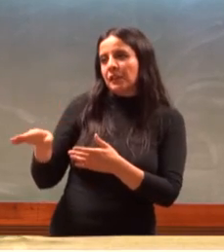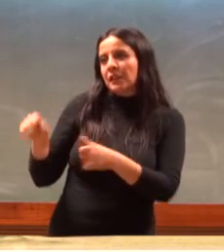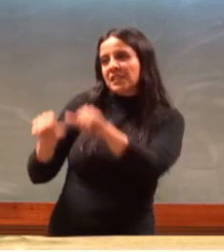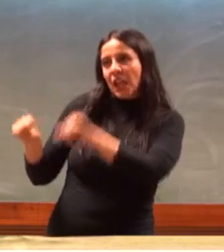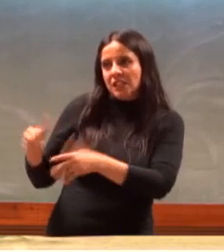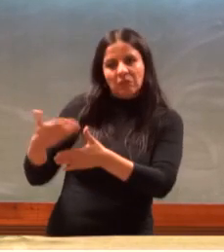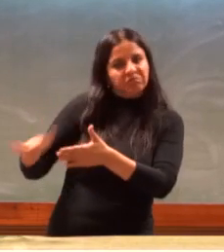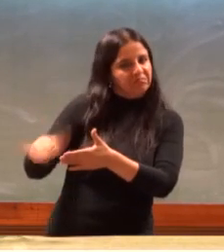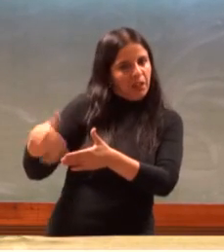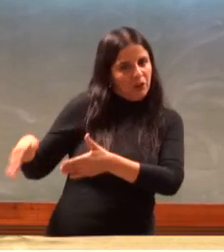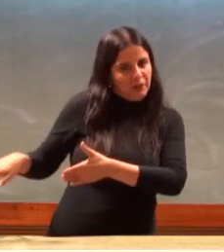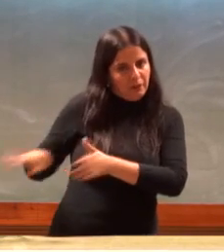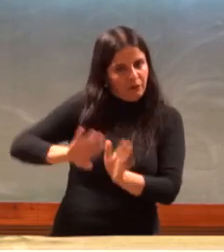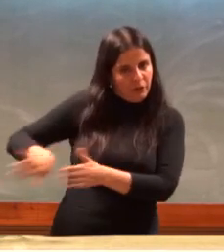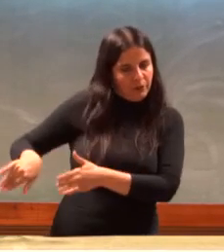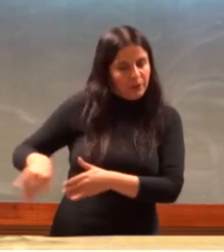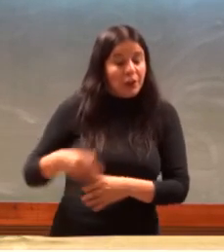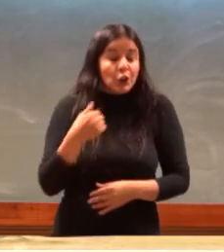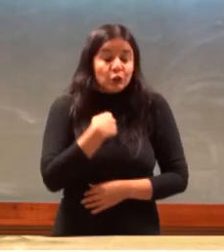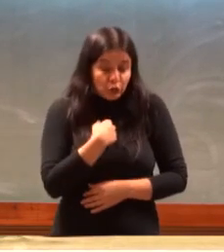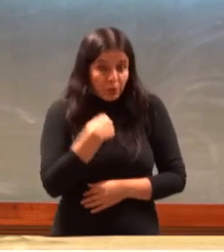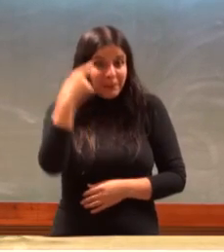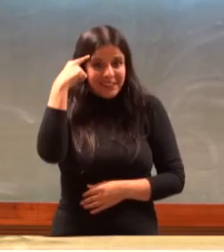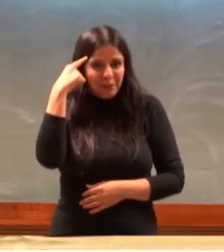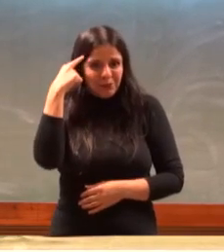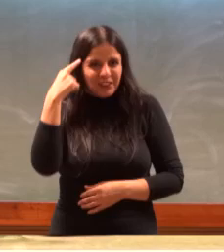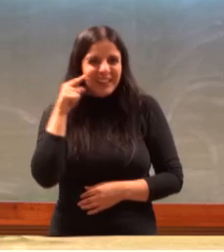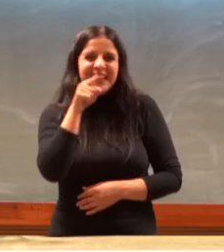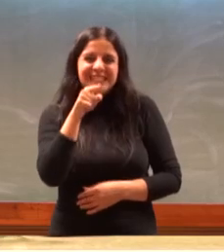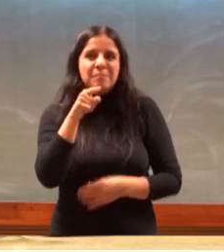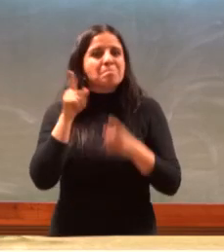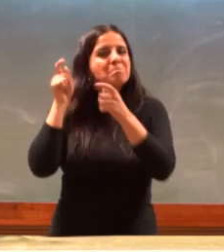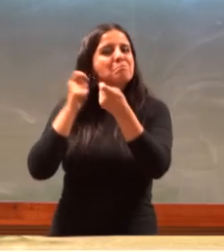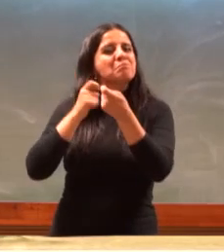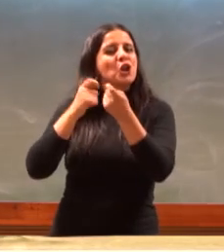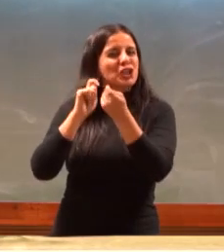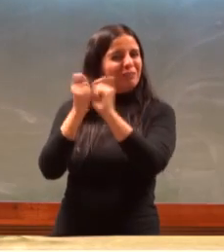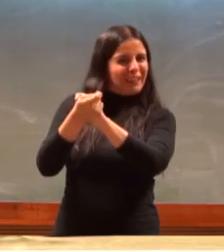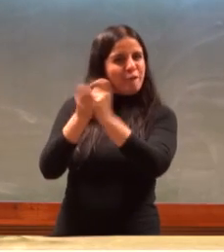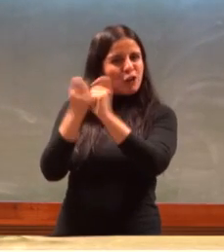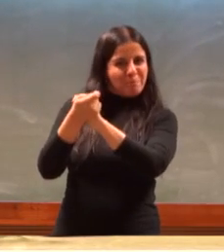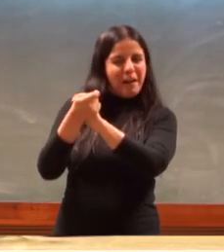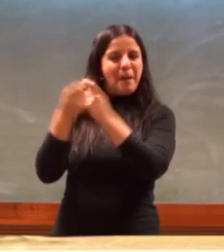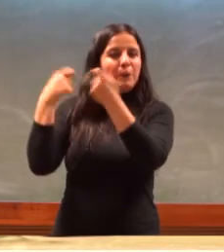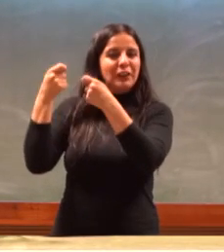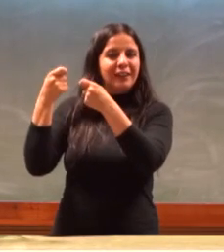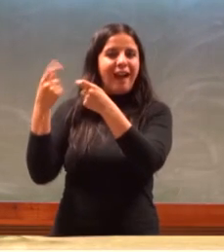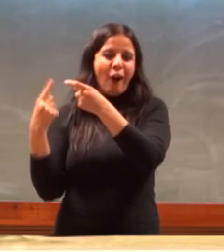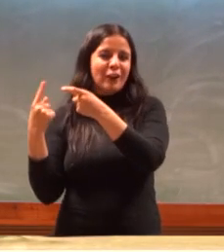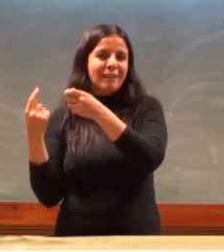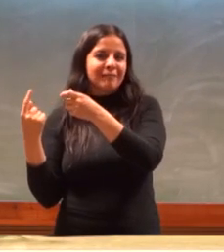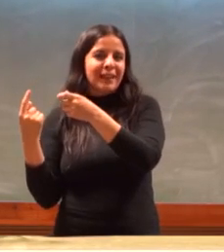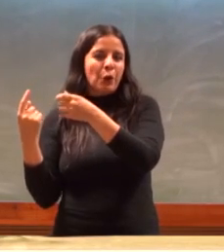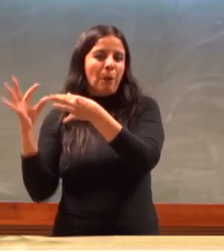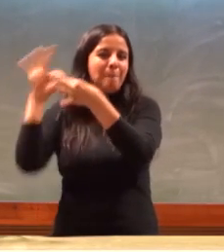nosotros creemos que atrás de ese o complementando ese proyecto de reforma política se plantea este proyecto de reforma académica